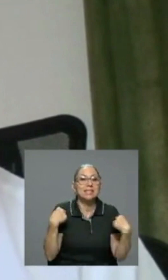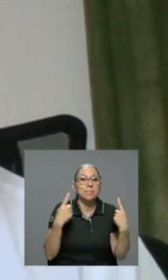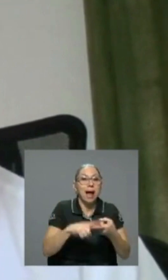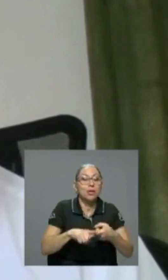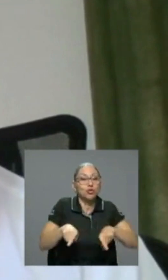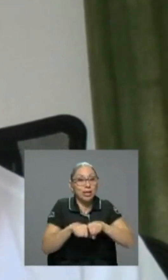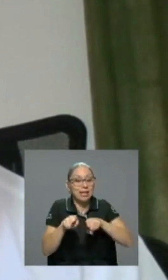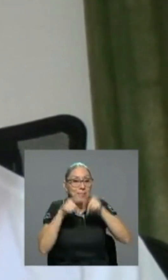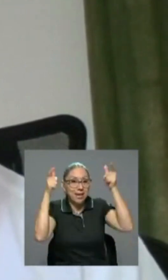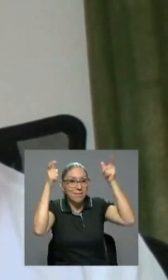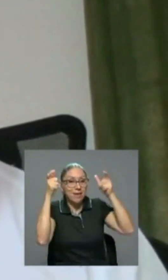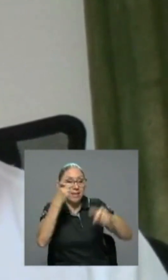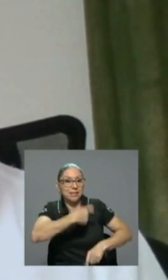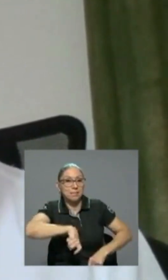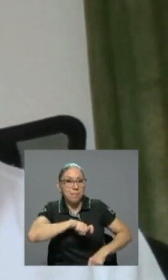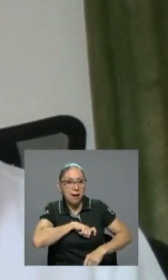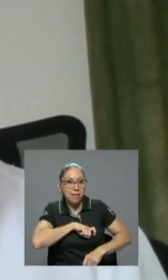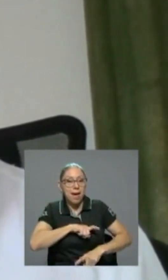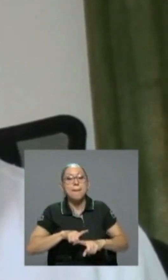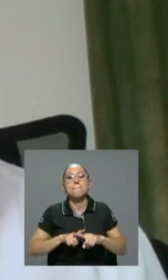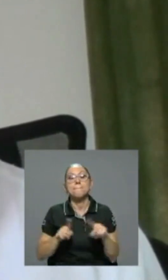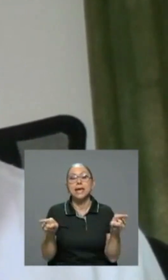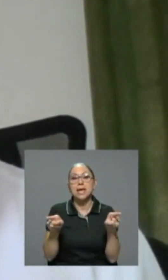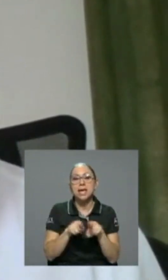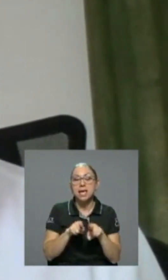momento. Entonces, pero aparte